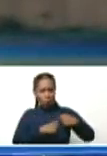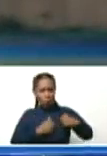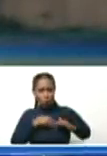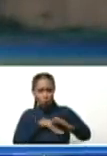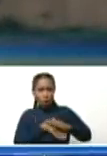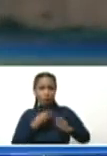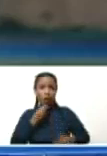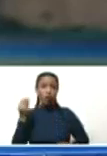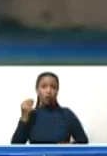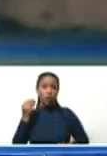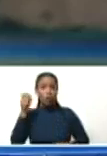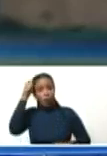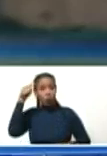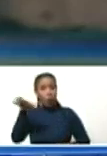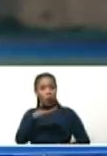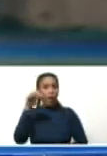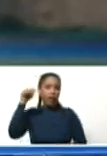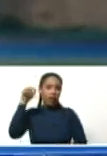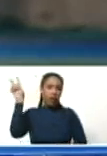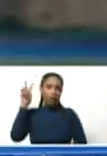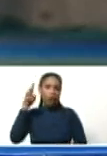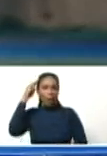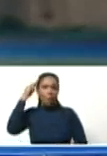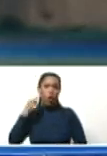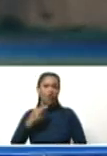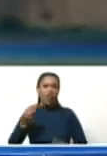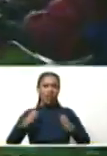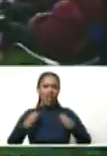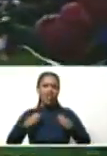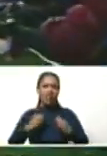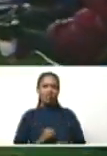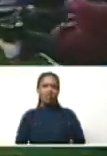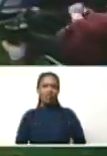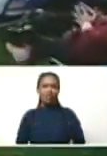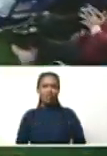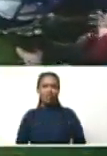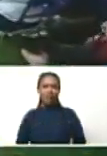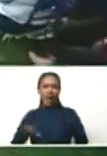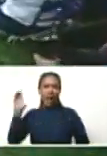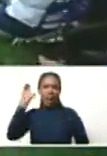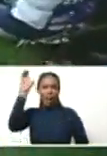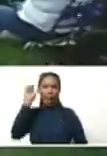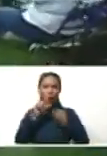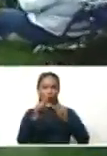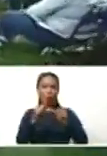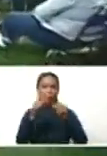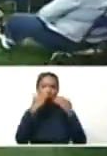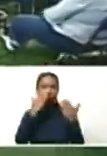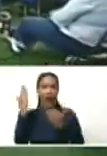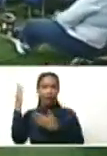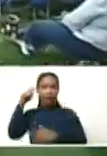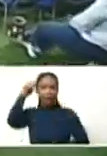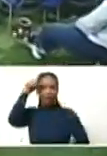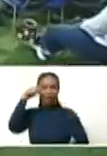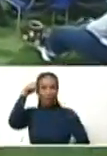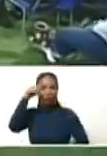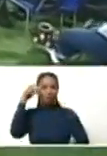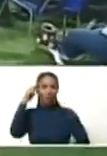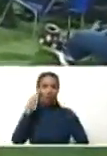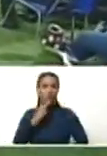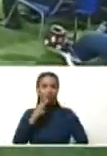la juventud y del pueblo de Venezuela. ¡Bolívar vive! Y la patria sigue. Vamos a ver un video de